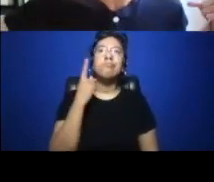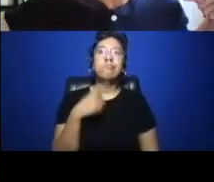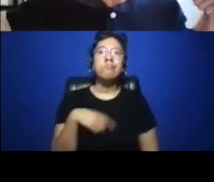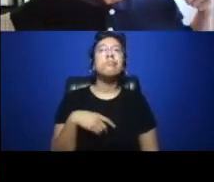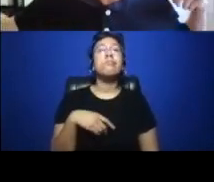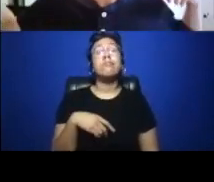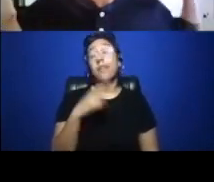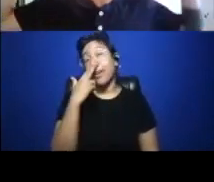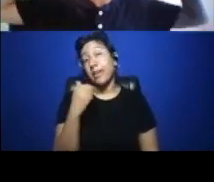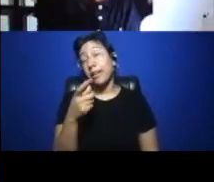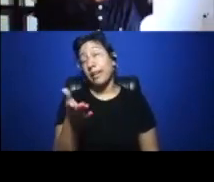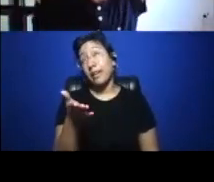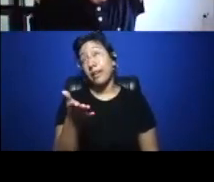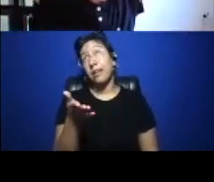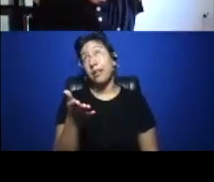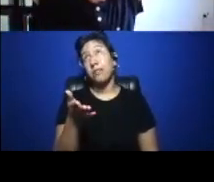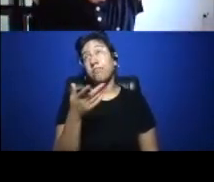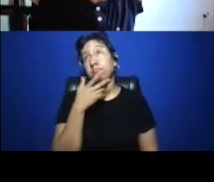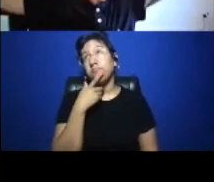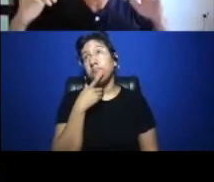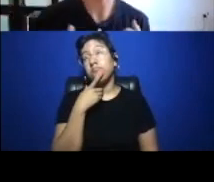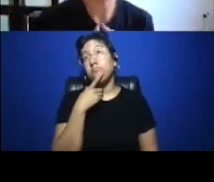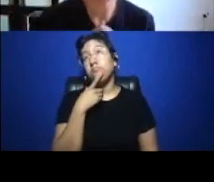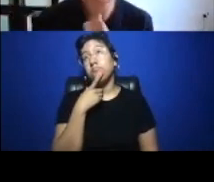Entonces, está gracioso porque